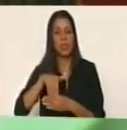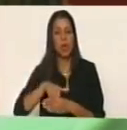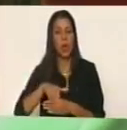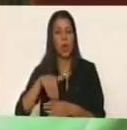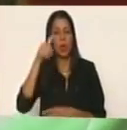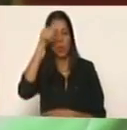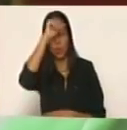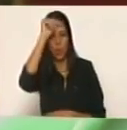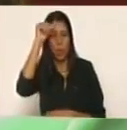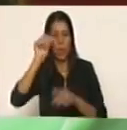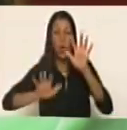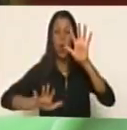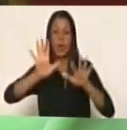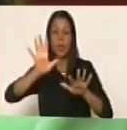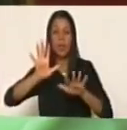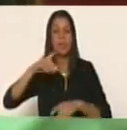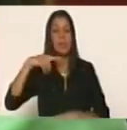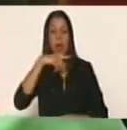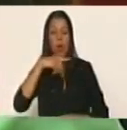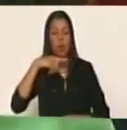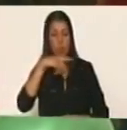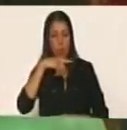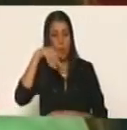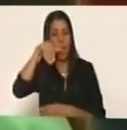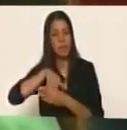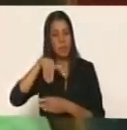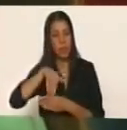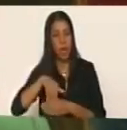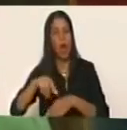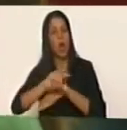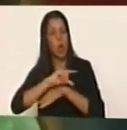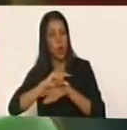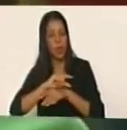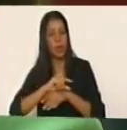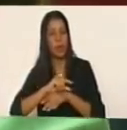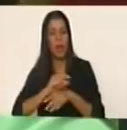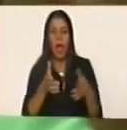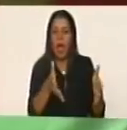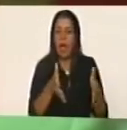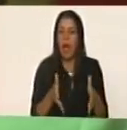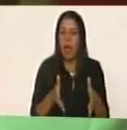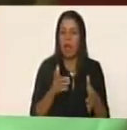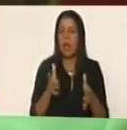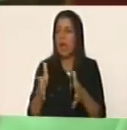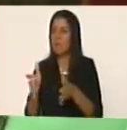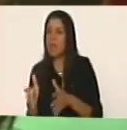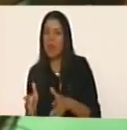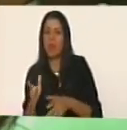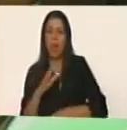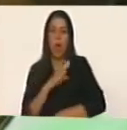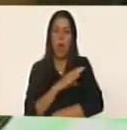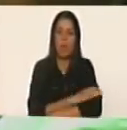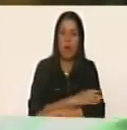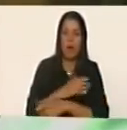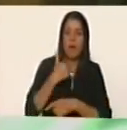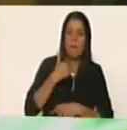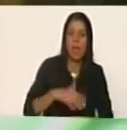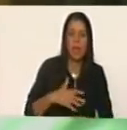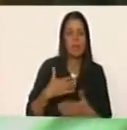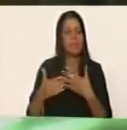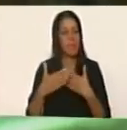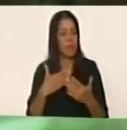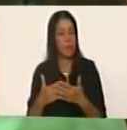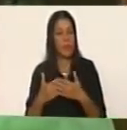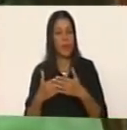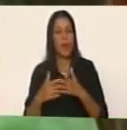elecciones del domingo 15, de las elecciones parlamentarias, está bien, ganó quien ganó, perdió quien perdió, pero quedó claro el